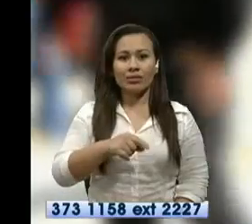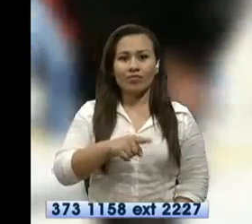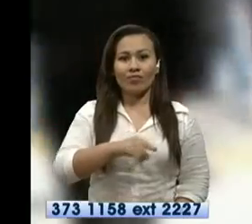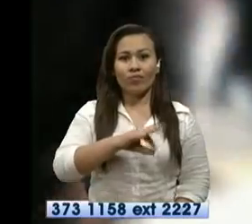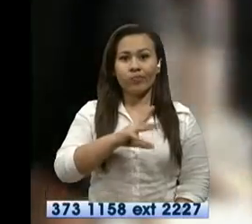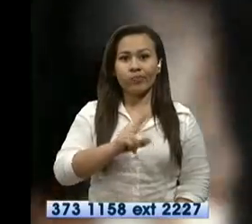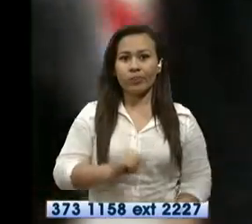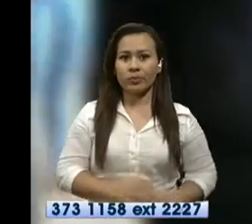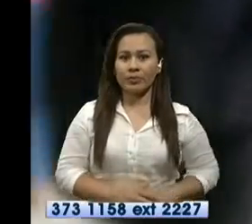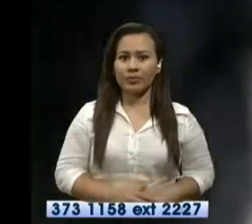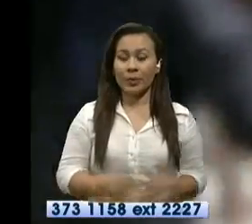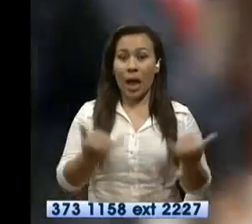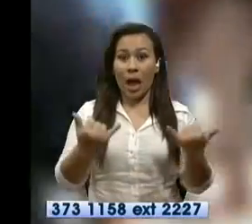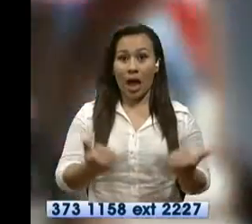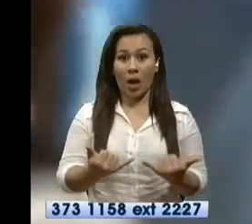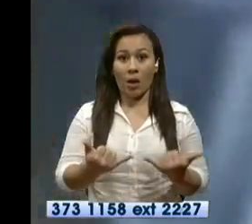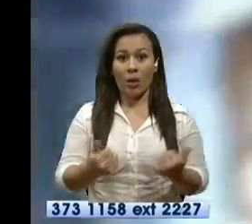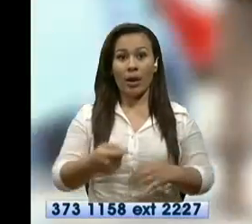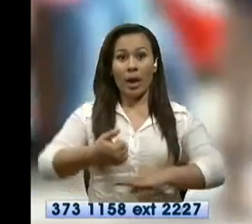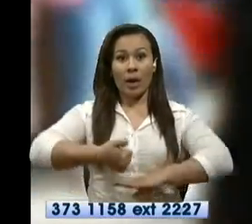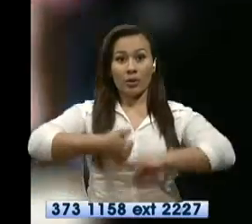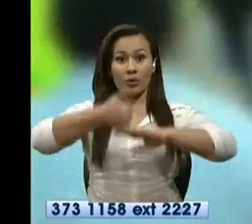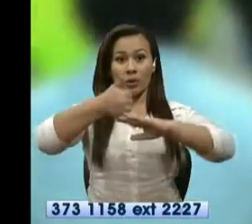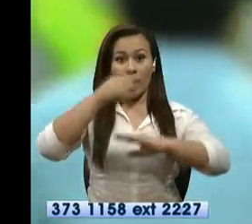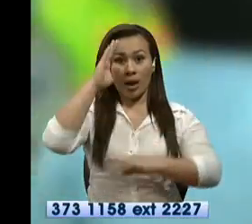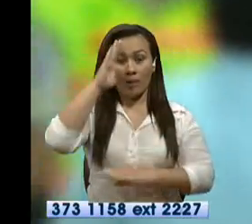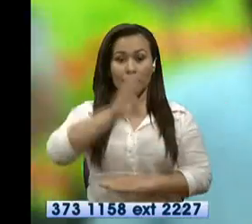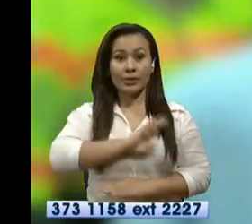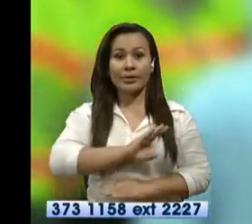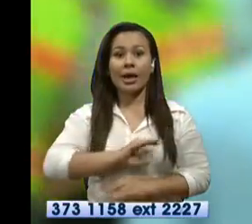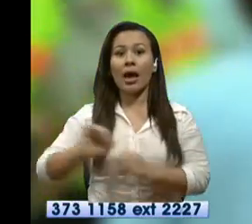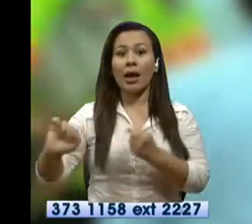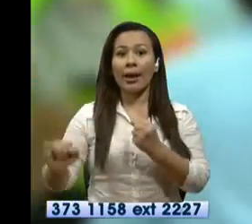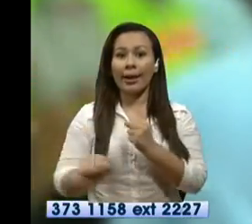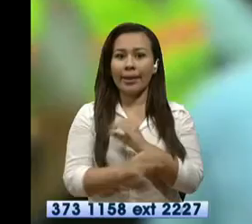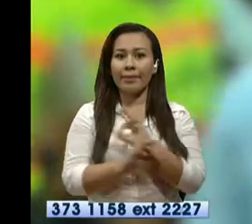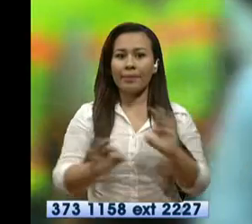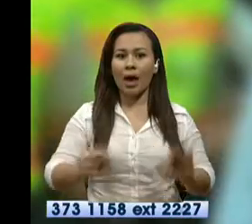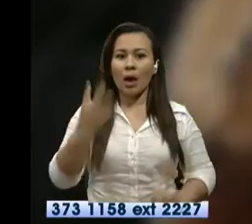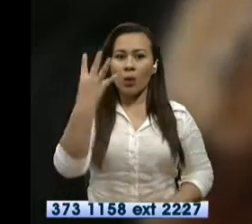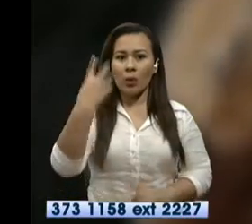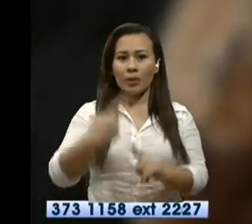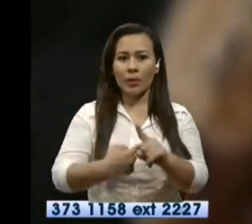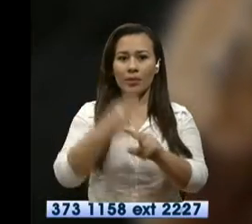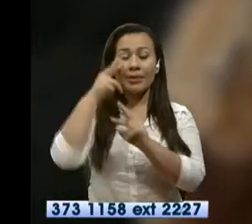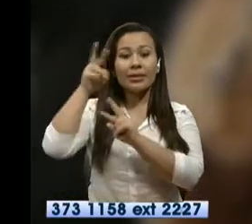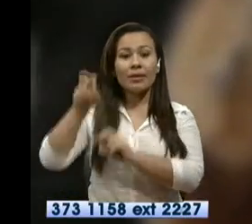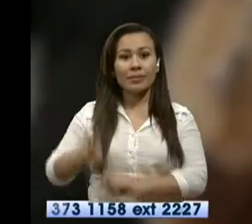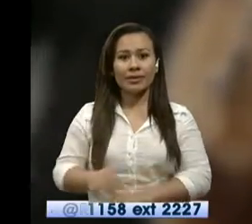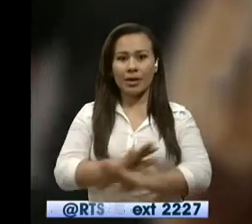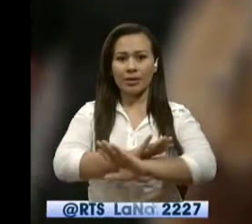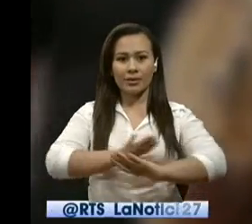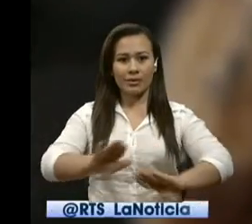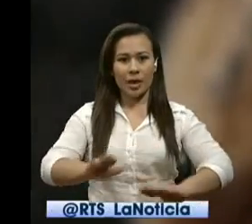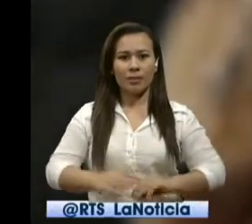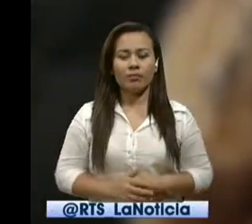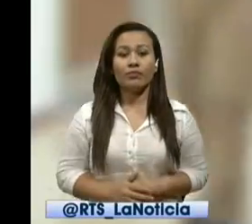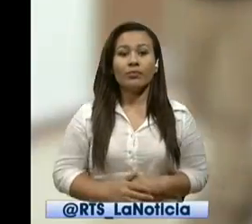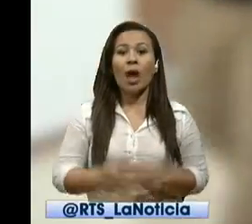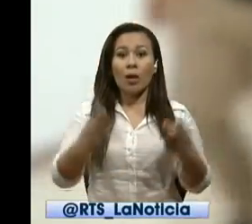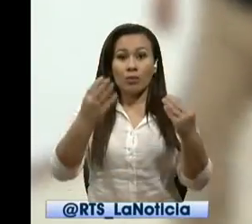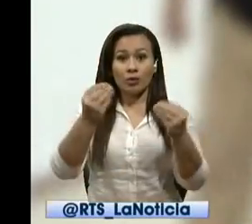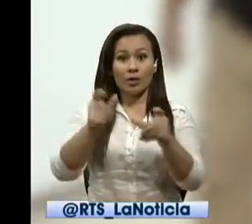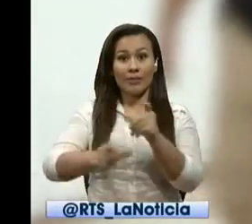Se trata de una depuración por parte de las autoridades de justicia y 4 meses de investigación dieron resultados. Varios